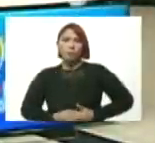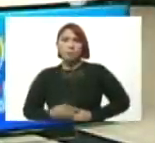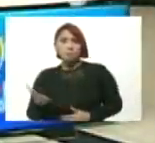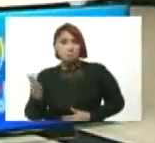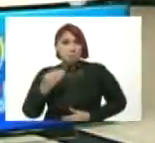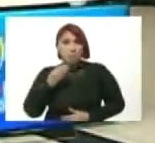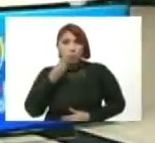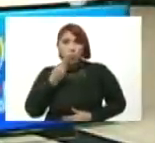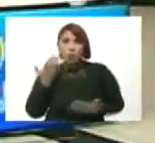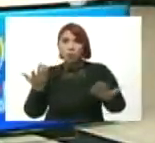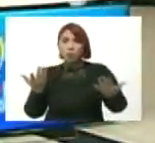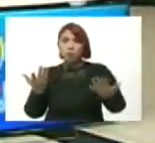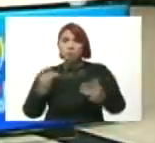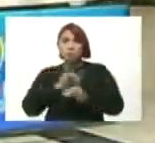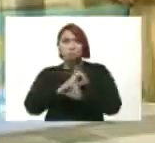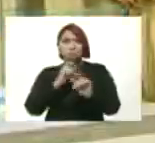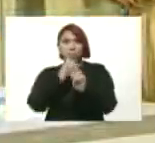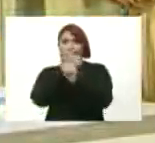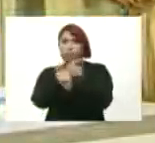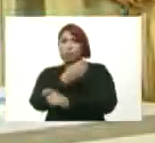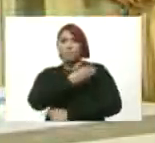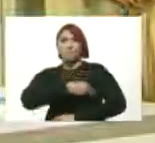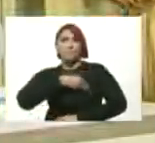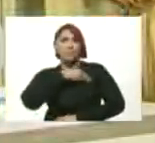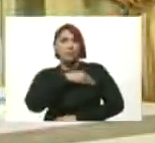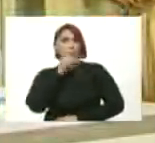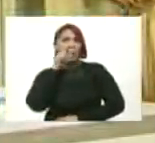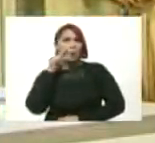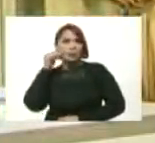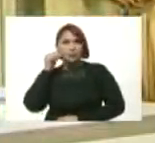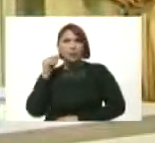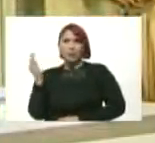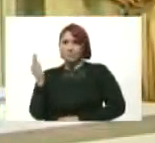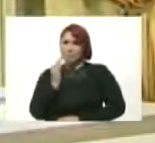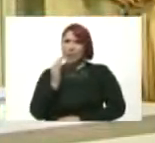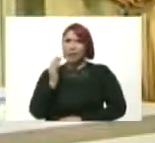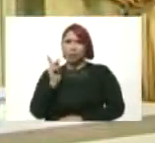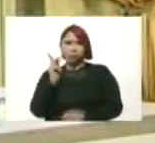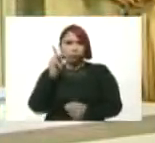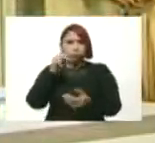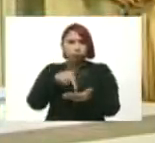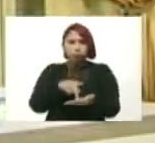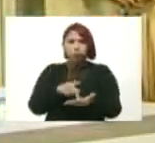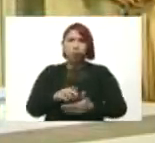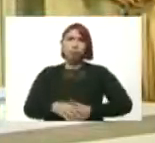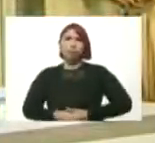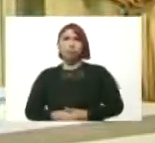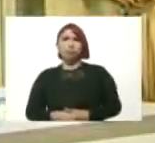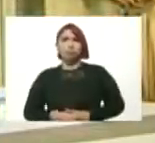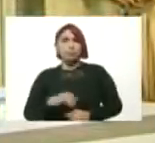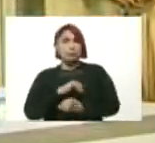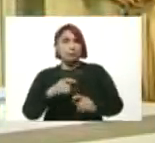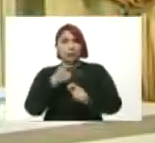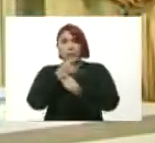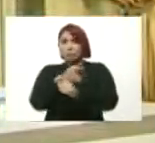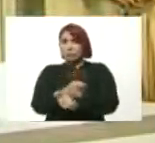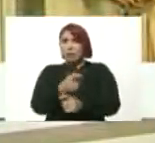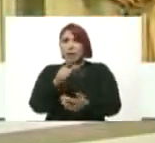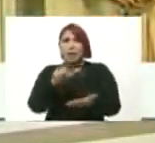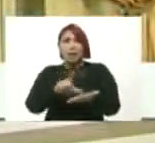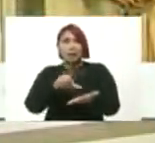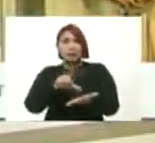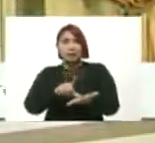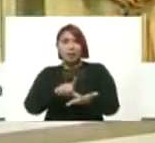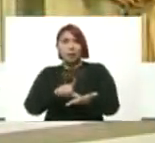se está graduando en la misión ribas vengan venga se están graduando en bachillerato